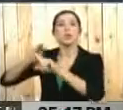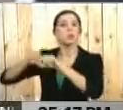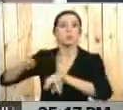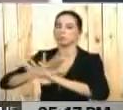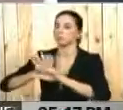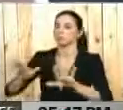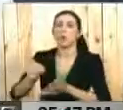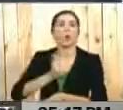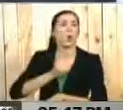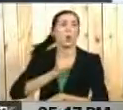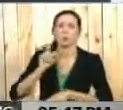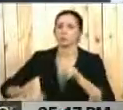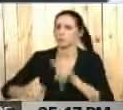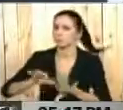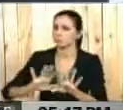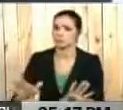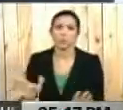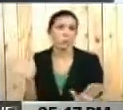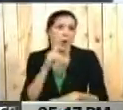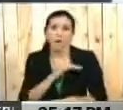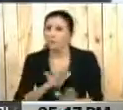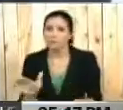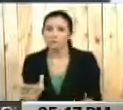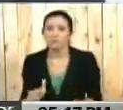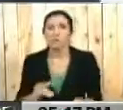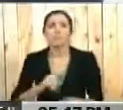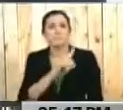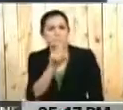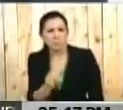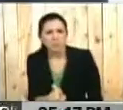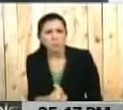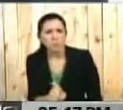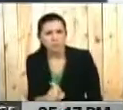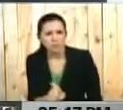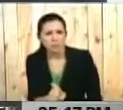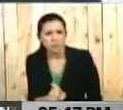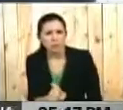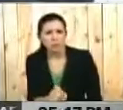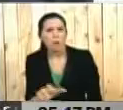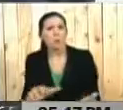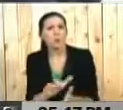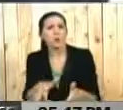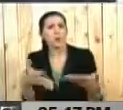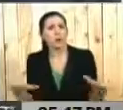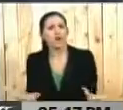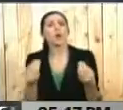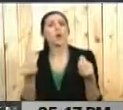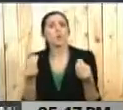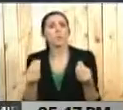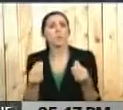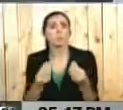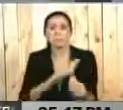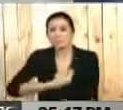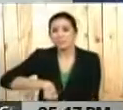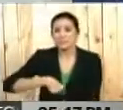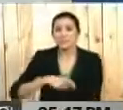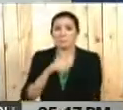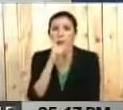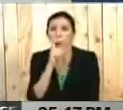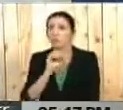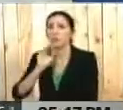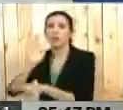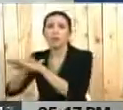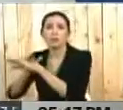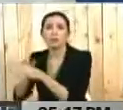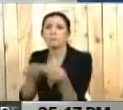que quiere decir que no existen. Entonces la pregunta es, el verdadero problema es, bueno, ¿cómo hace el presidente? No tendría ningún sentido que el